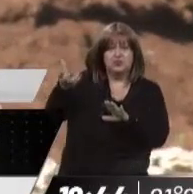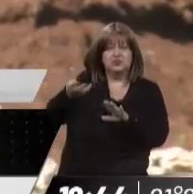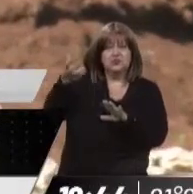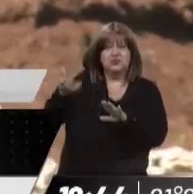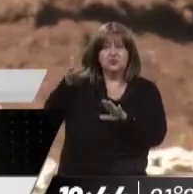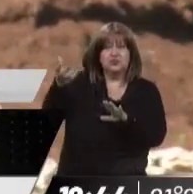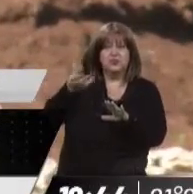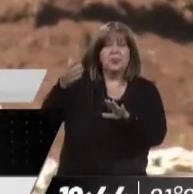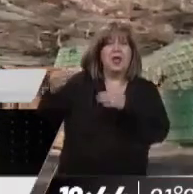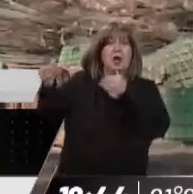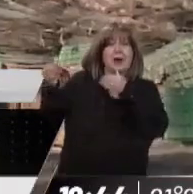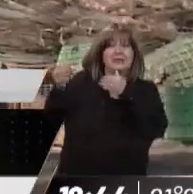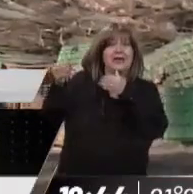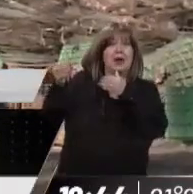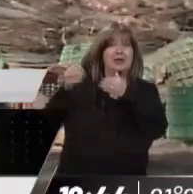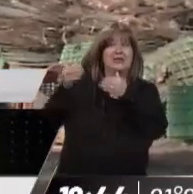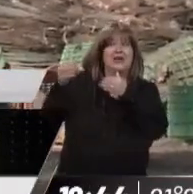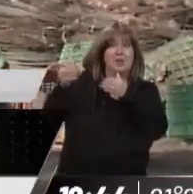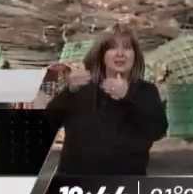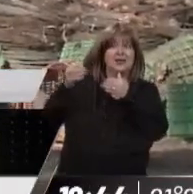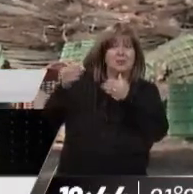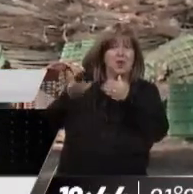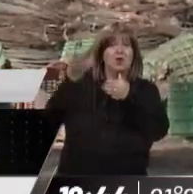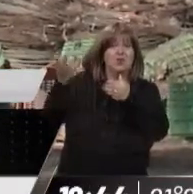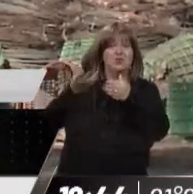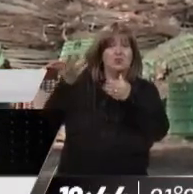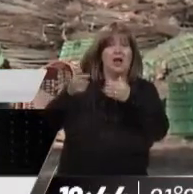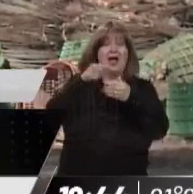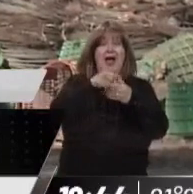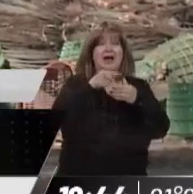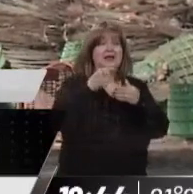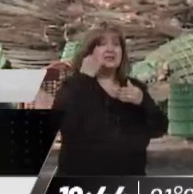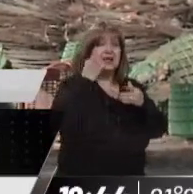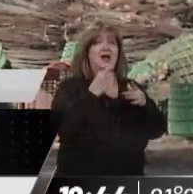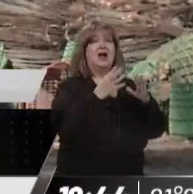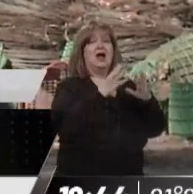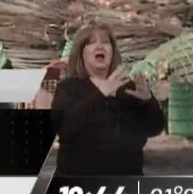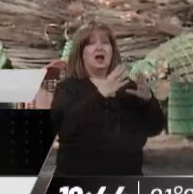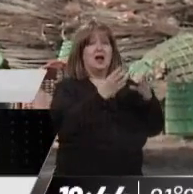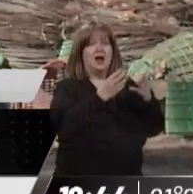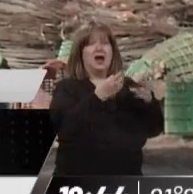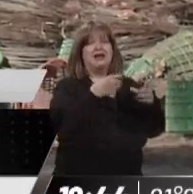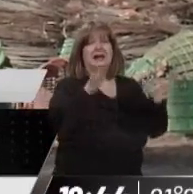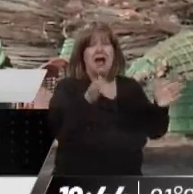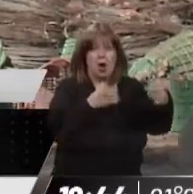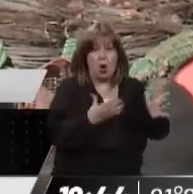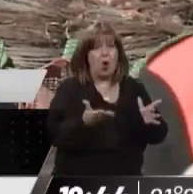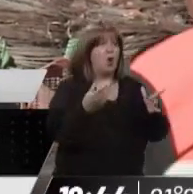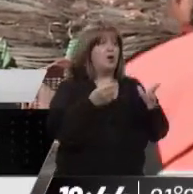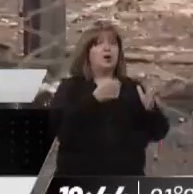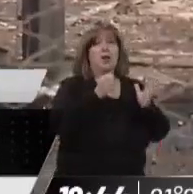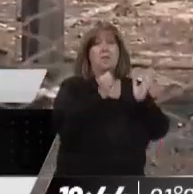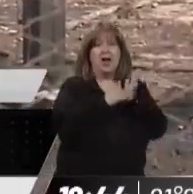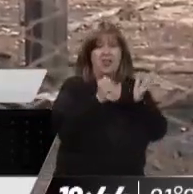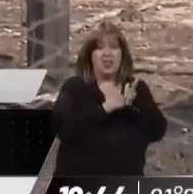viento el fuego se trasladó hacia el galpón donde había gran cantidad de materiales combustibles como cajones, maquinarias y